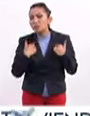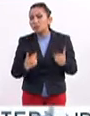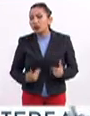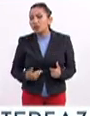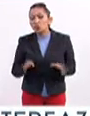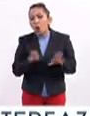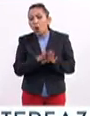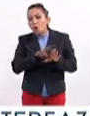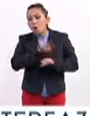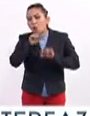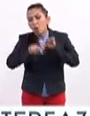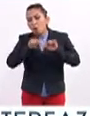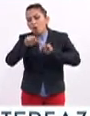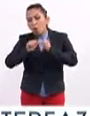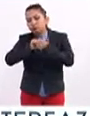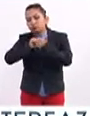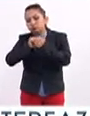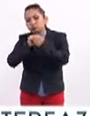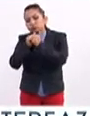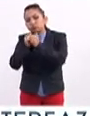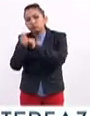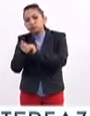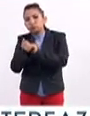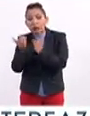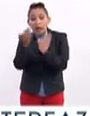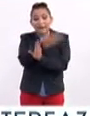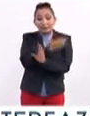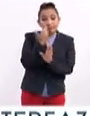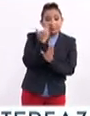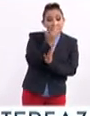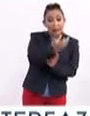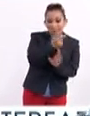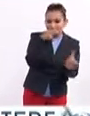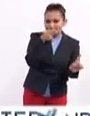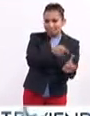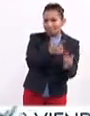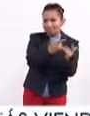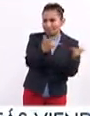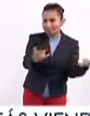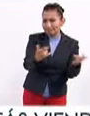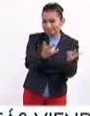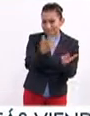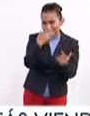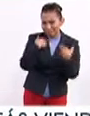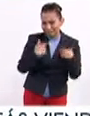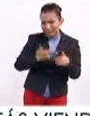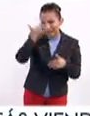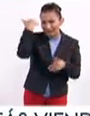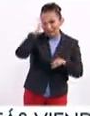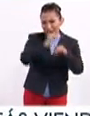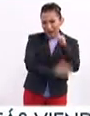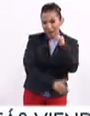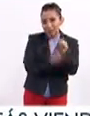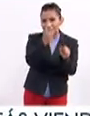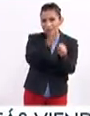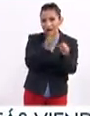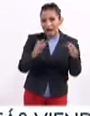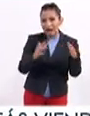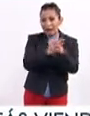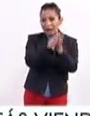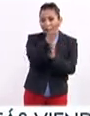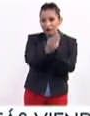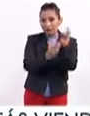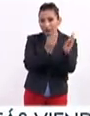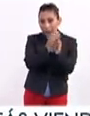humanos, cómo se han venido construyendo desde una etapa central en la historia de la humanidad, que es cuando concluye la Segunda